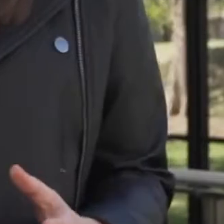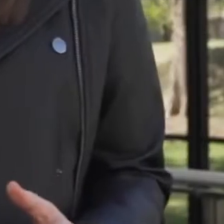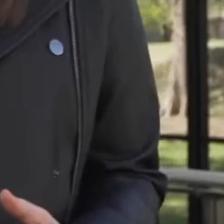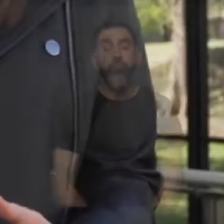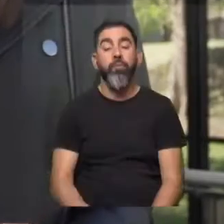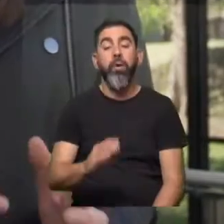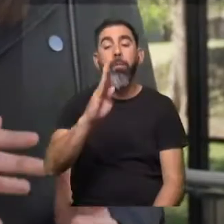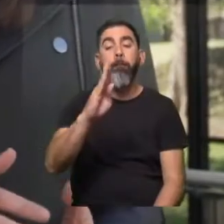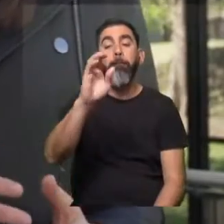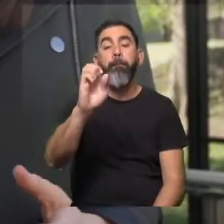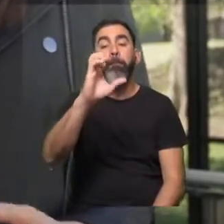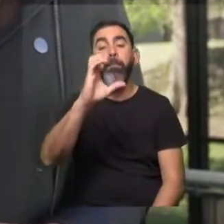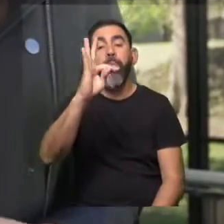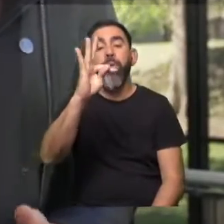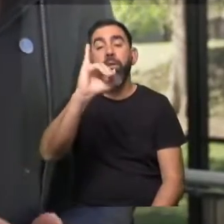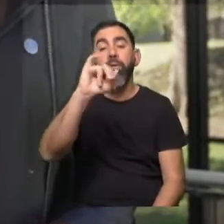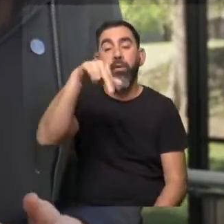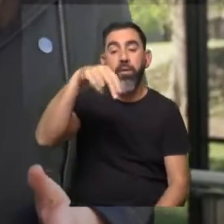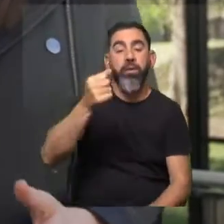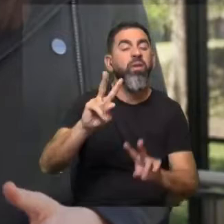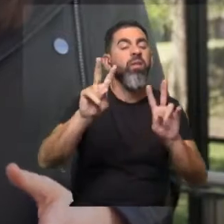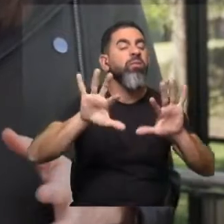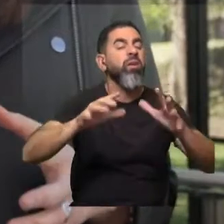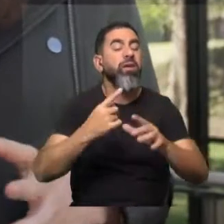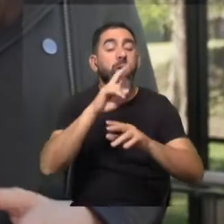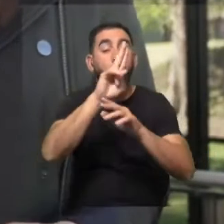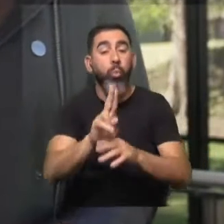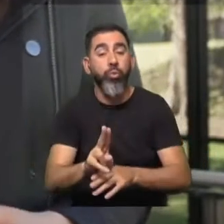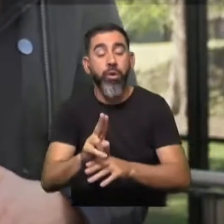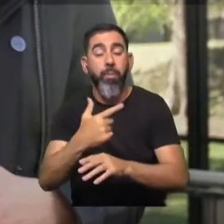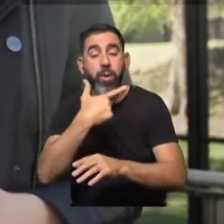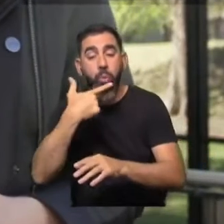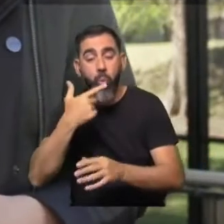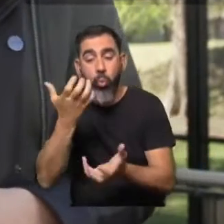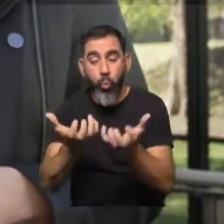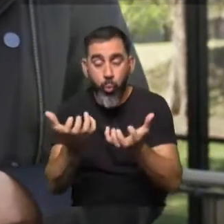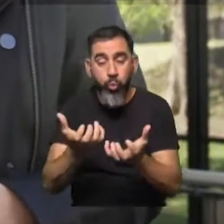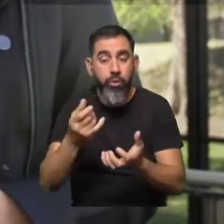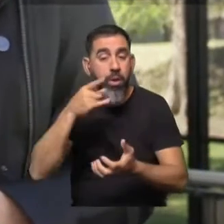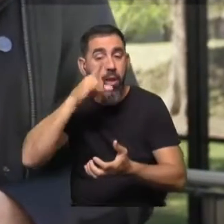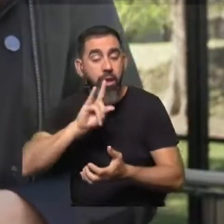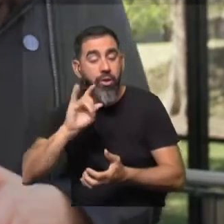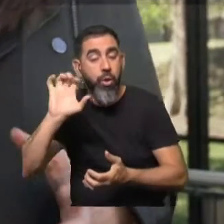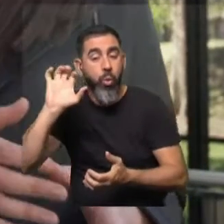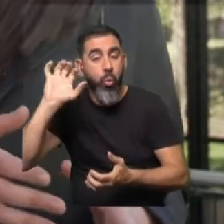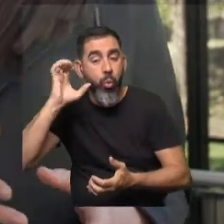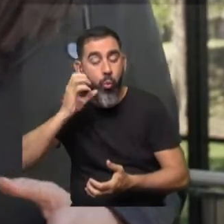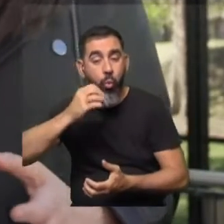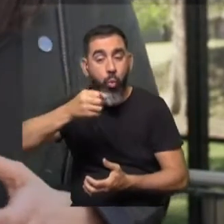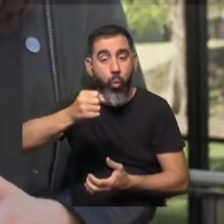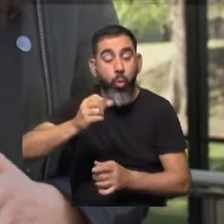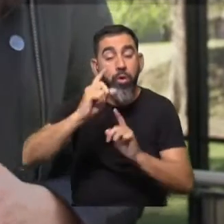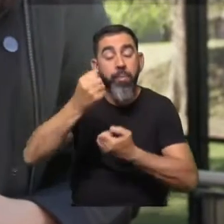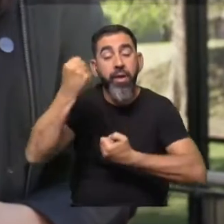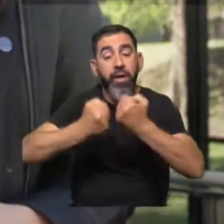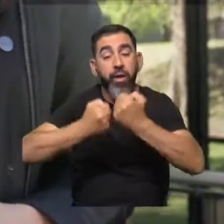La pectina es un producto intermedio que se utiliza para la fabricación de dulces, lácteos, jugos de fruta. También la utiliza la